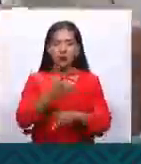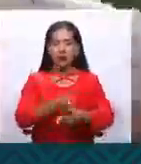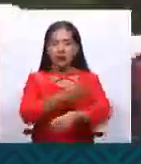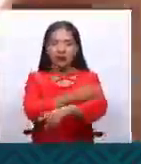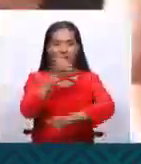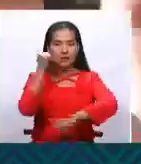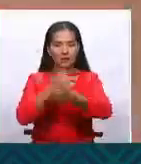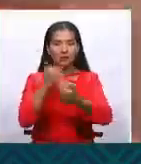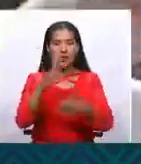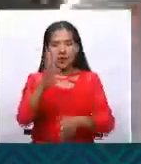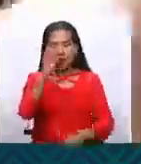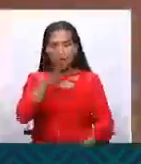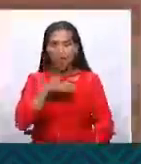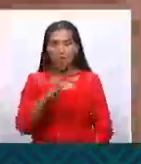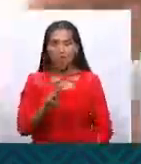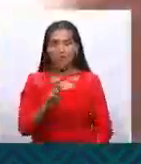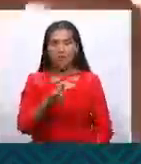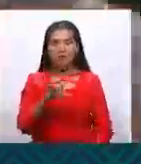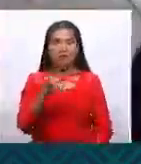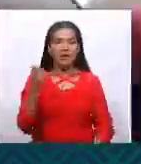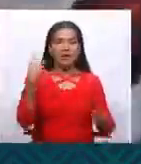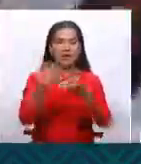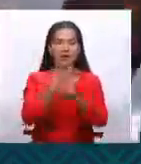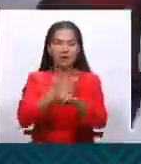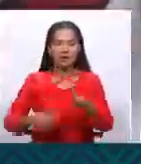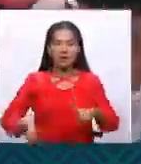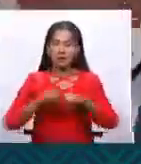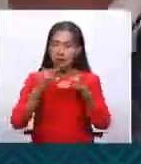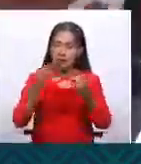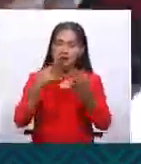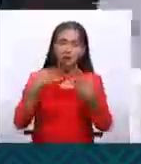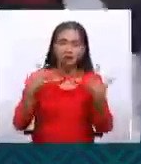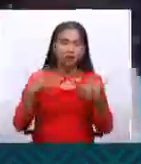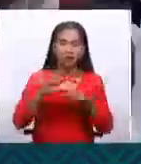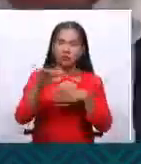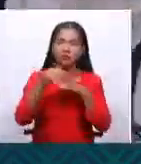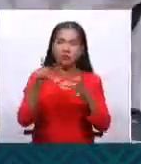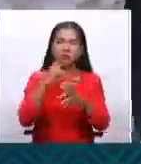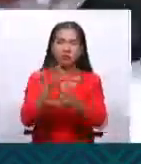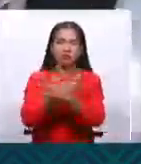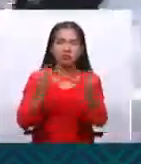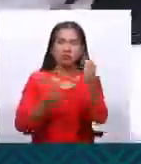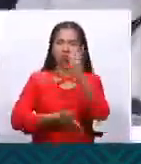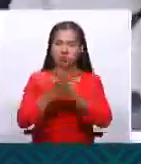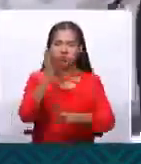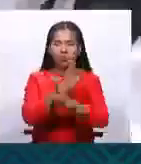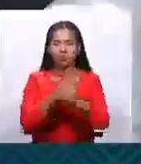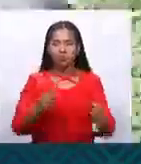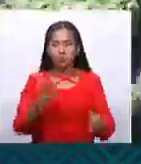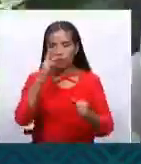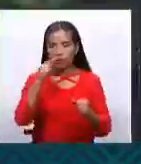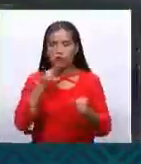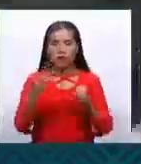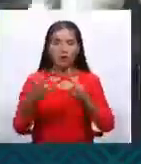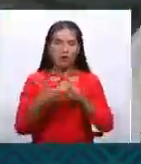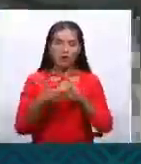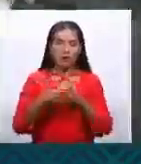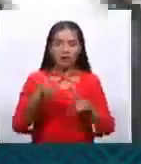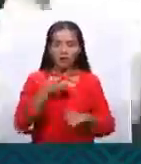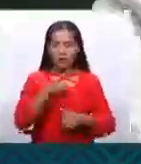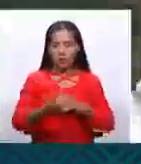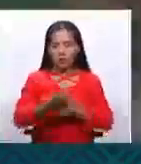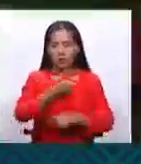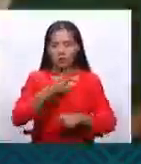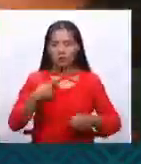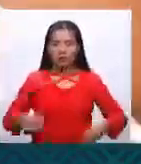Luis Revilla, este último prófugo de la justicia. Este segundo aprendido es investigado por los delitos de enriquecimiento